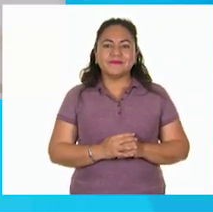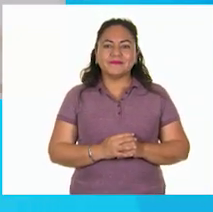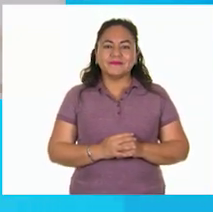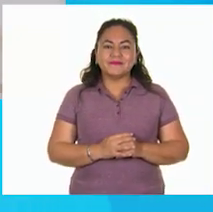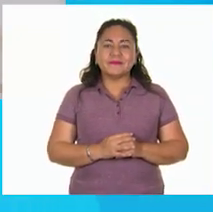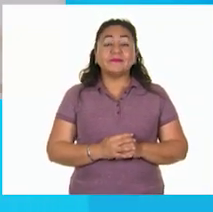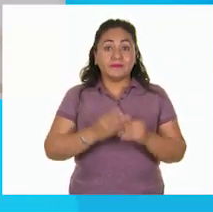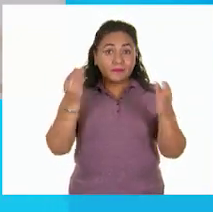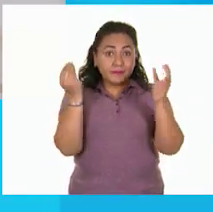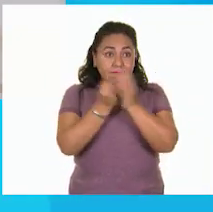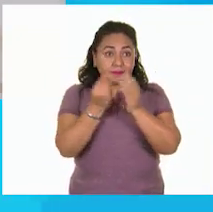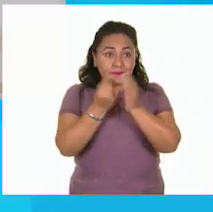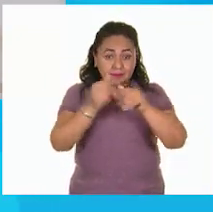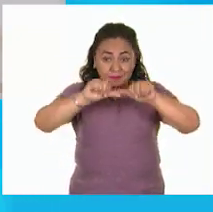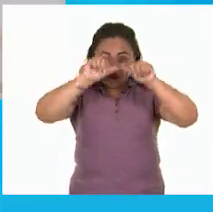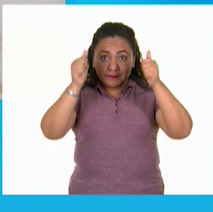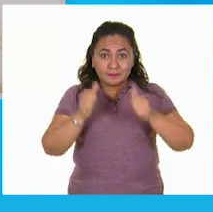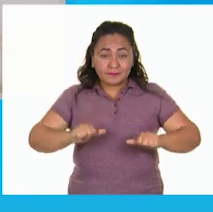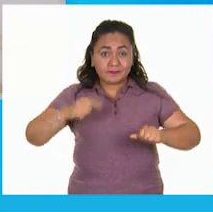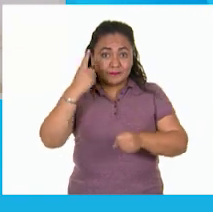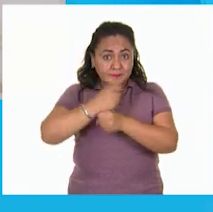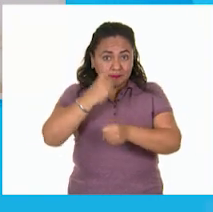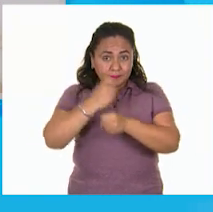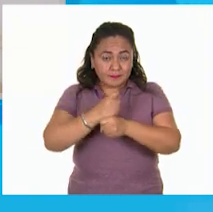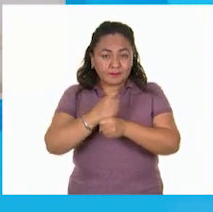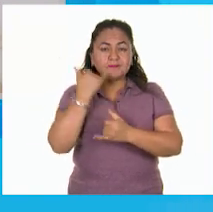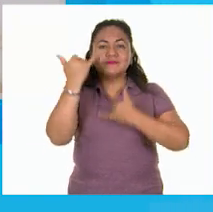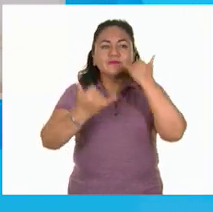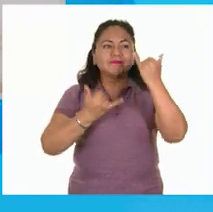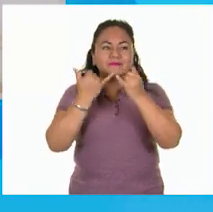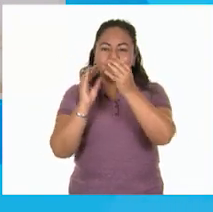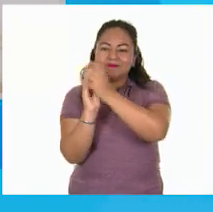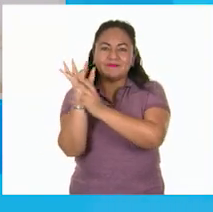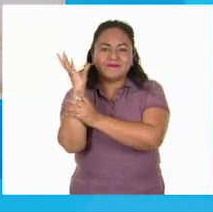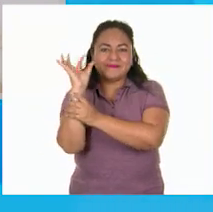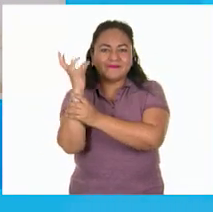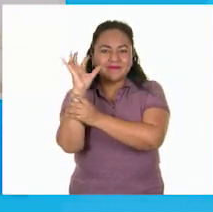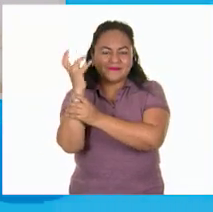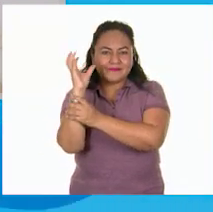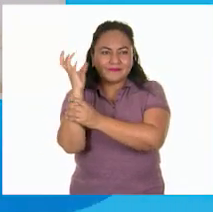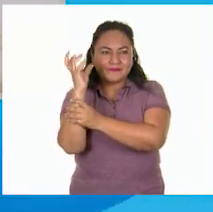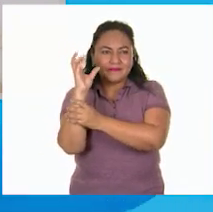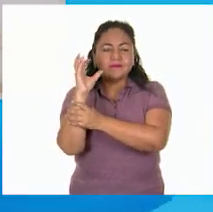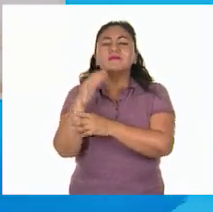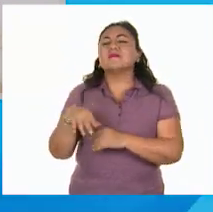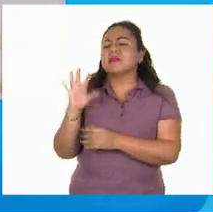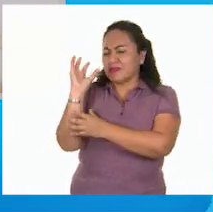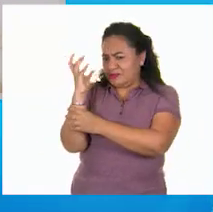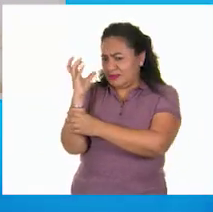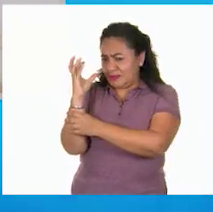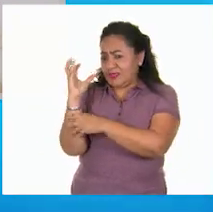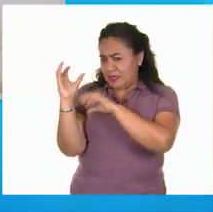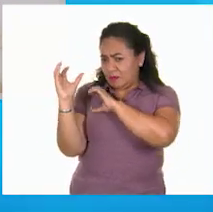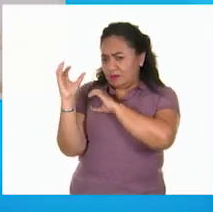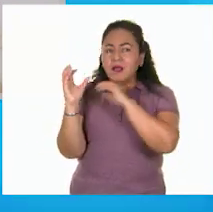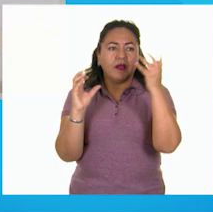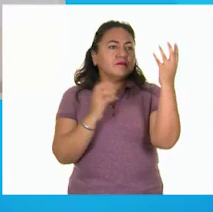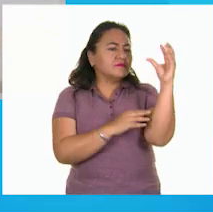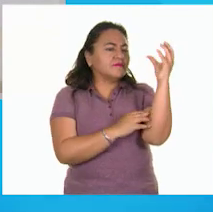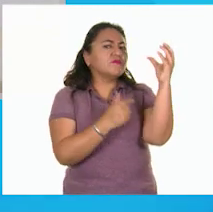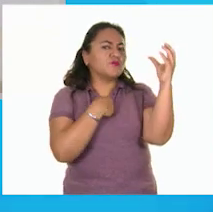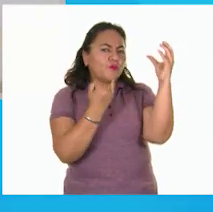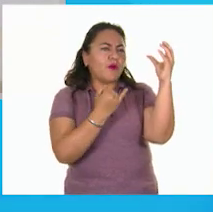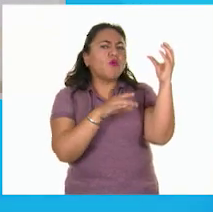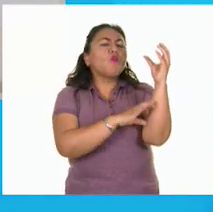En la clase de artes primer grado, jugamos con los dos títeres. Hermano, ¿sabes que te quiero mucho? Sí, yo también. ¿Cómo